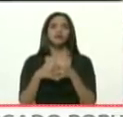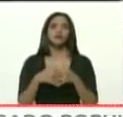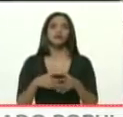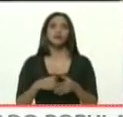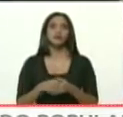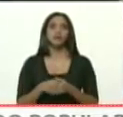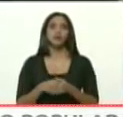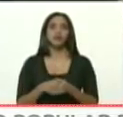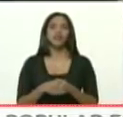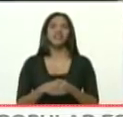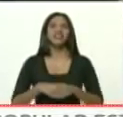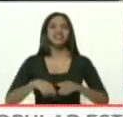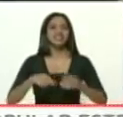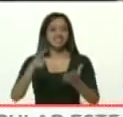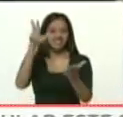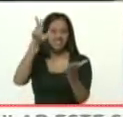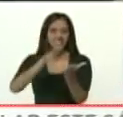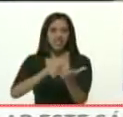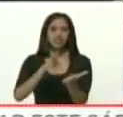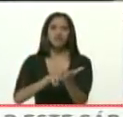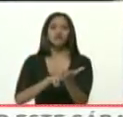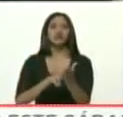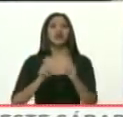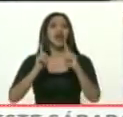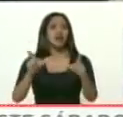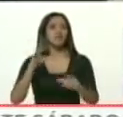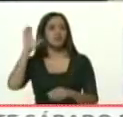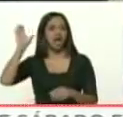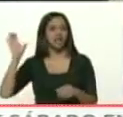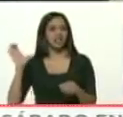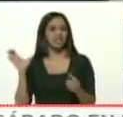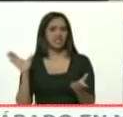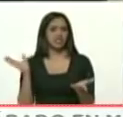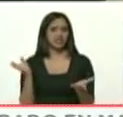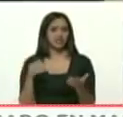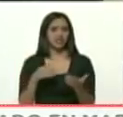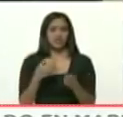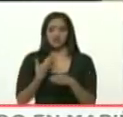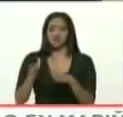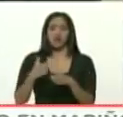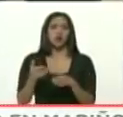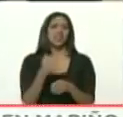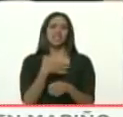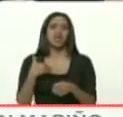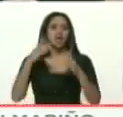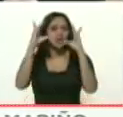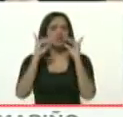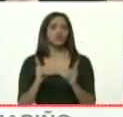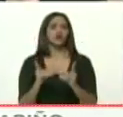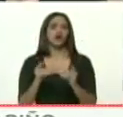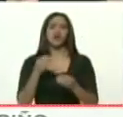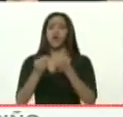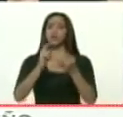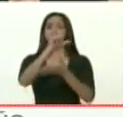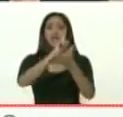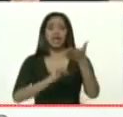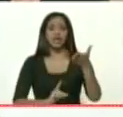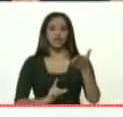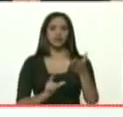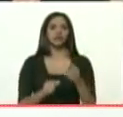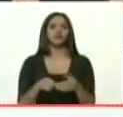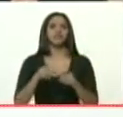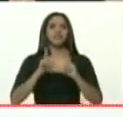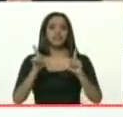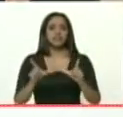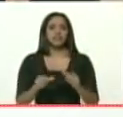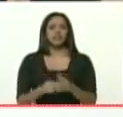y certifica y descertifica países. O sea, ellos hacen una lista y hacen una lista de que certifica